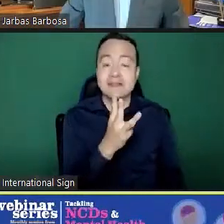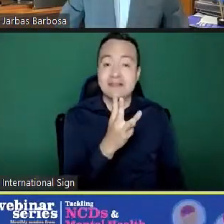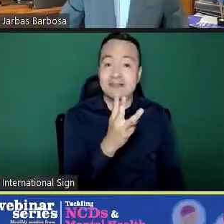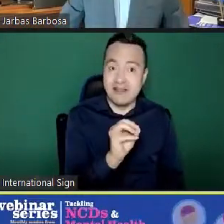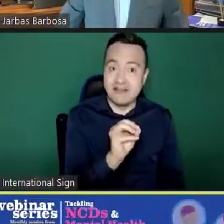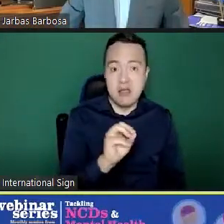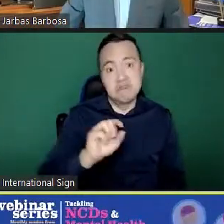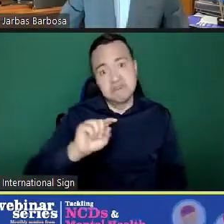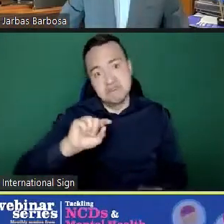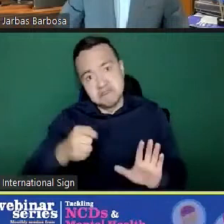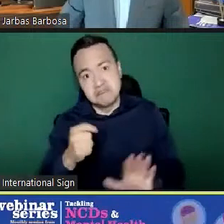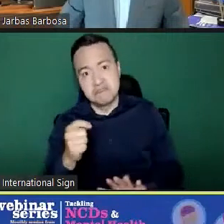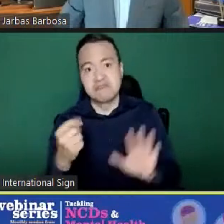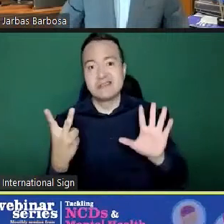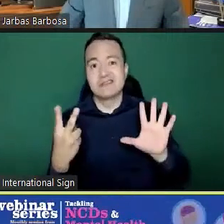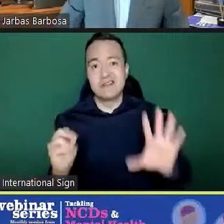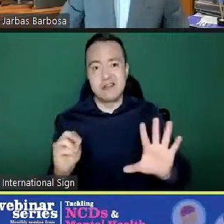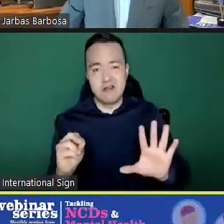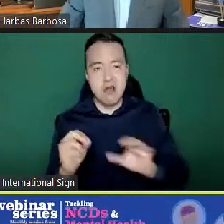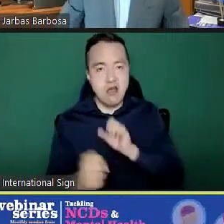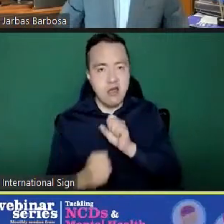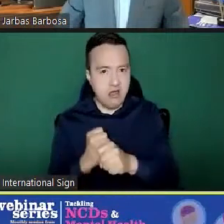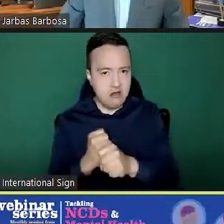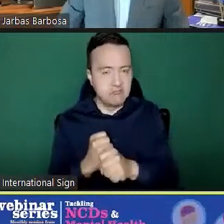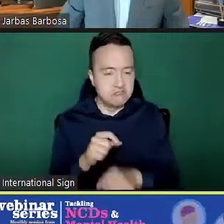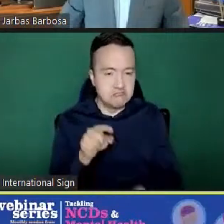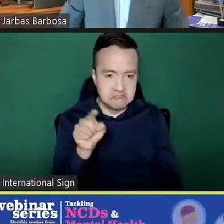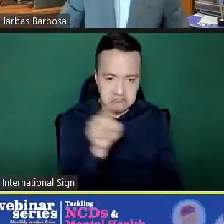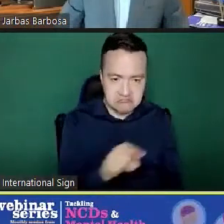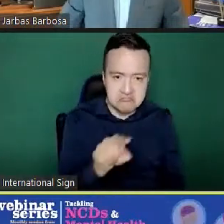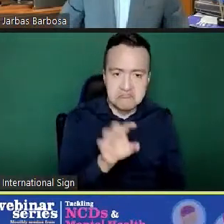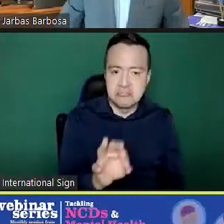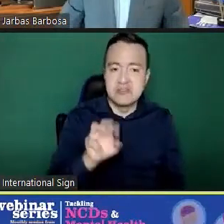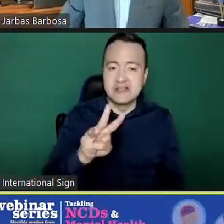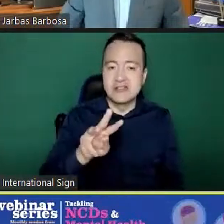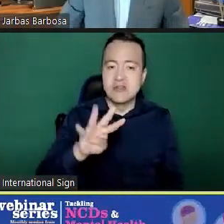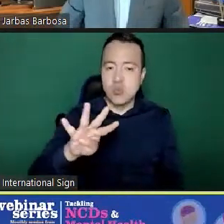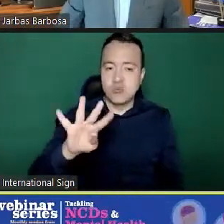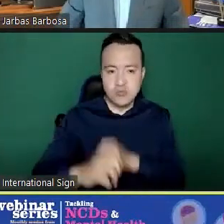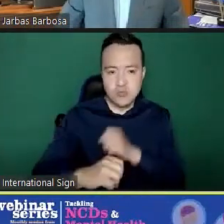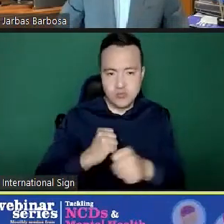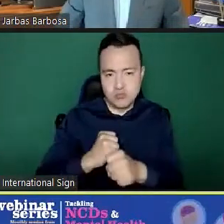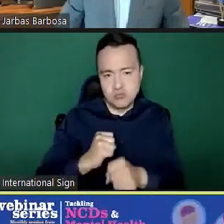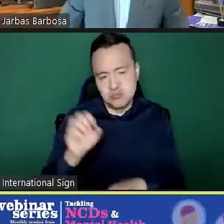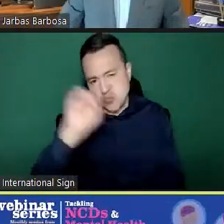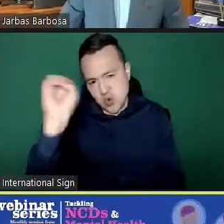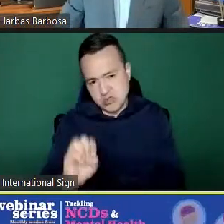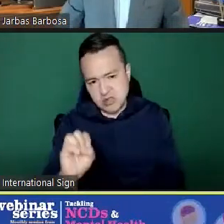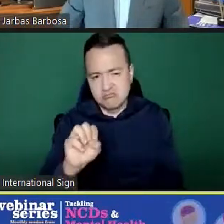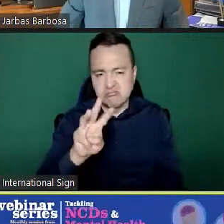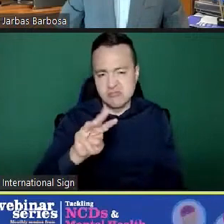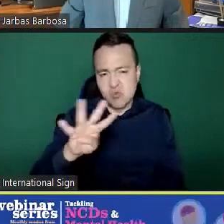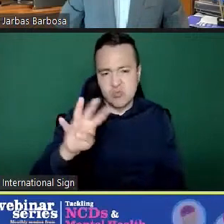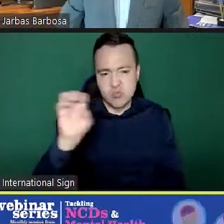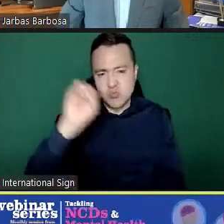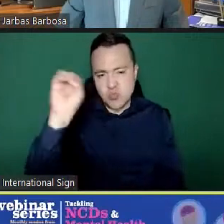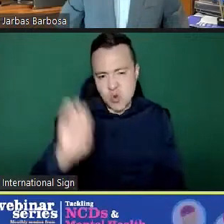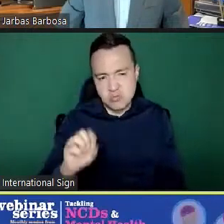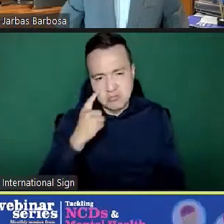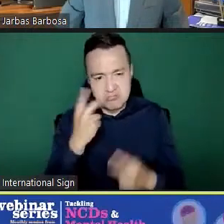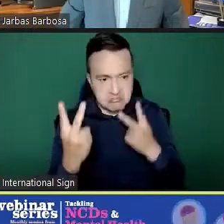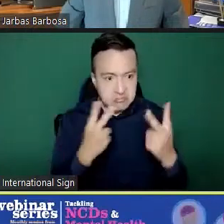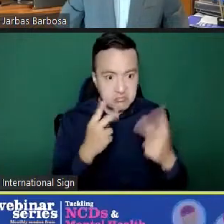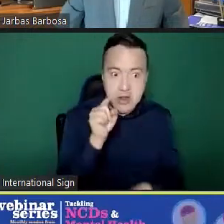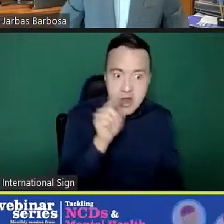a enfermedades cardiovasculares, 35% seguido por 34% debido a cáncer. O sea que realmente es una carga suprema,